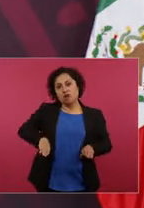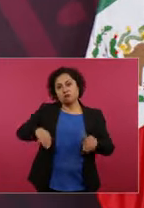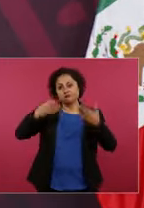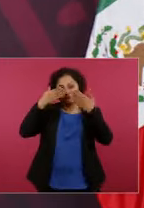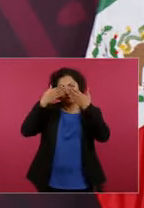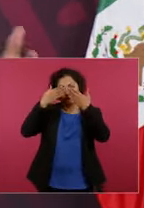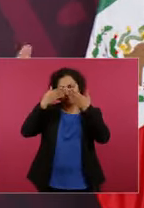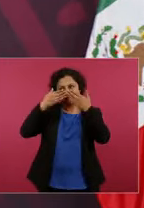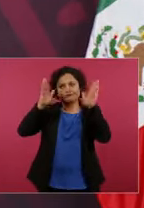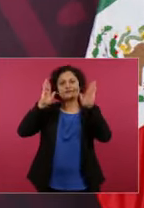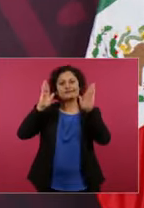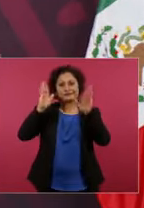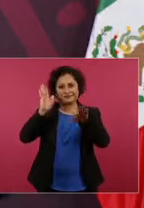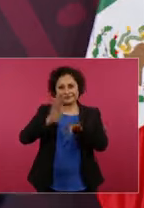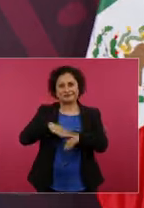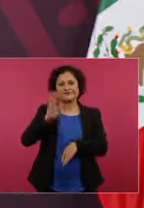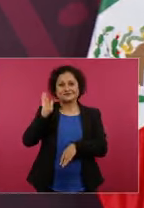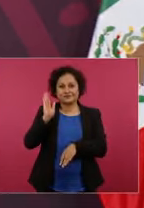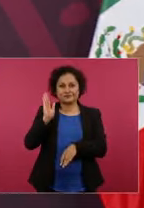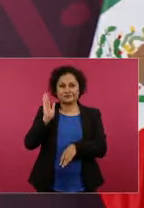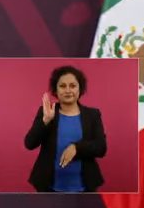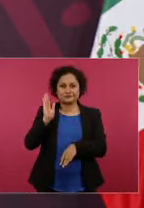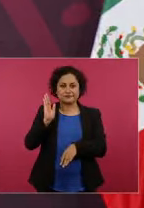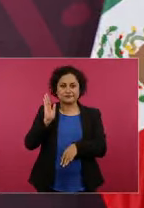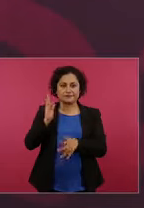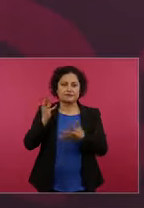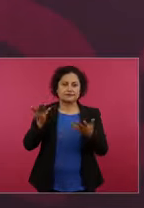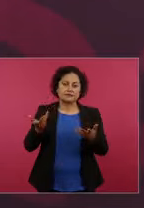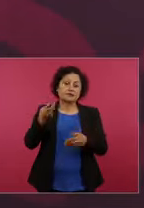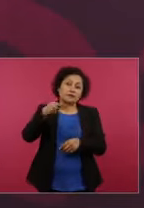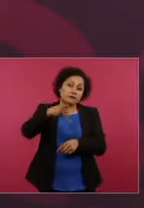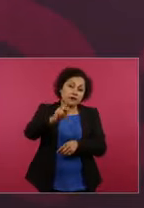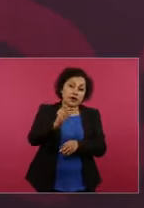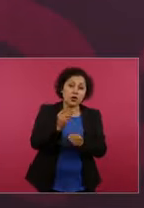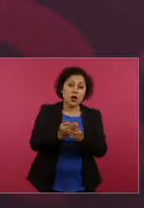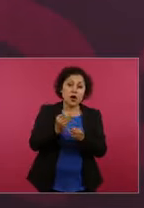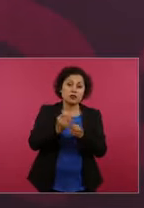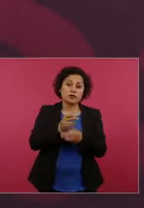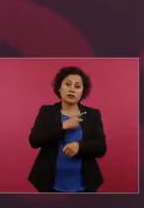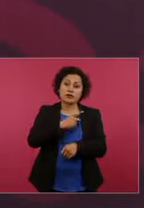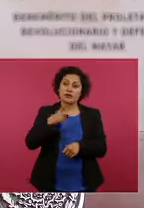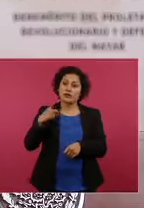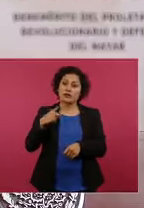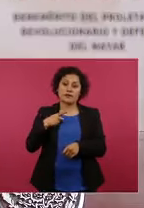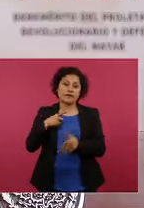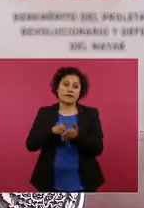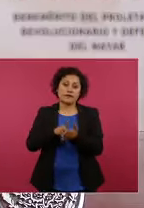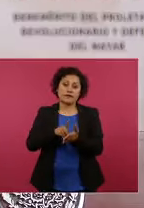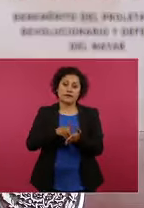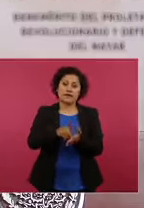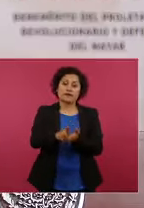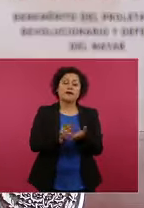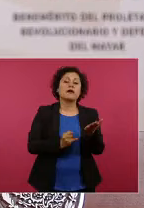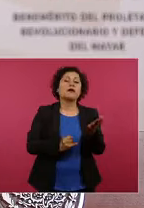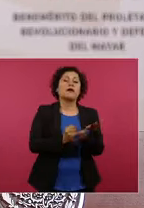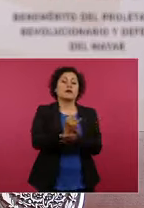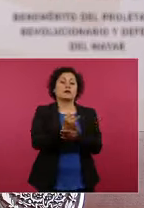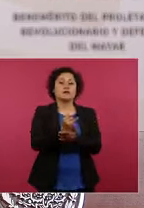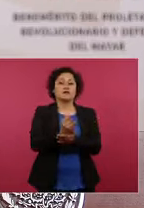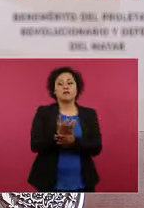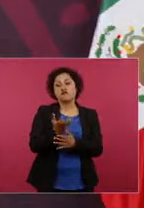Y ya no estamos para las medias tintas, la moderación. No se puede